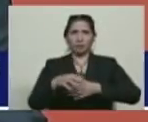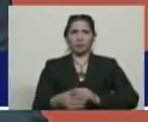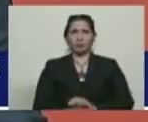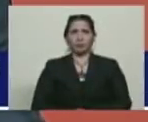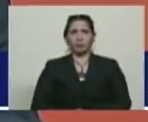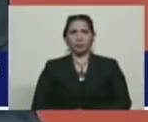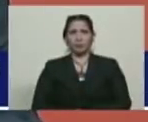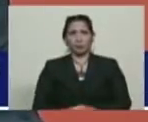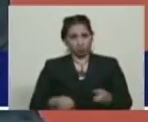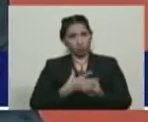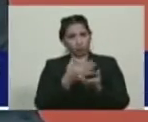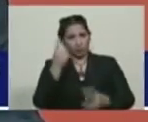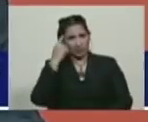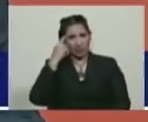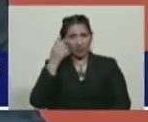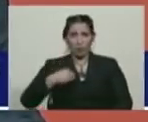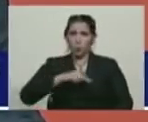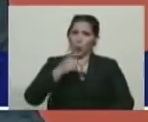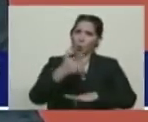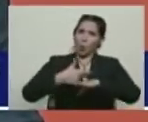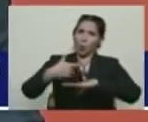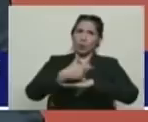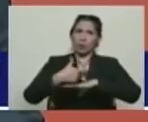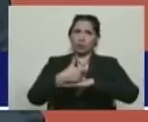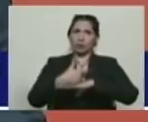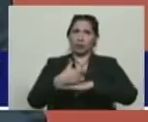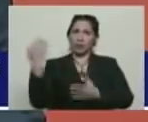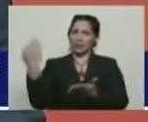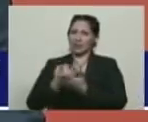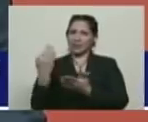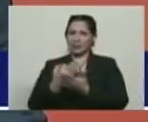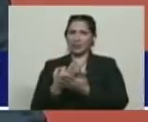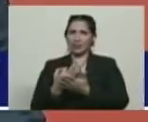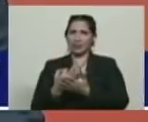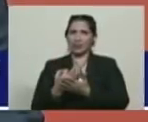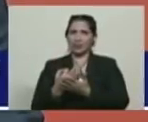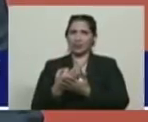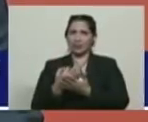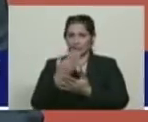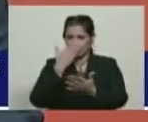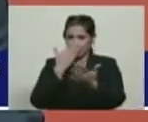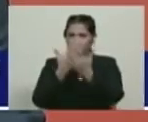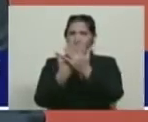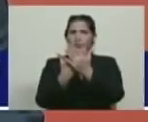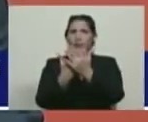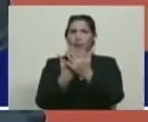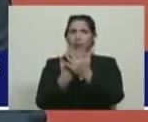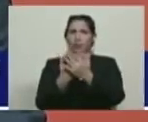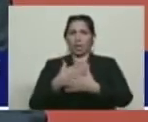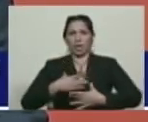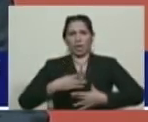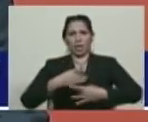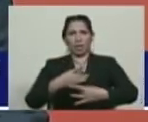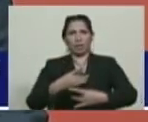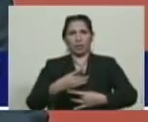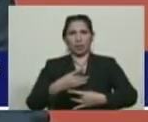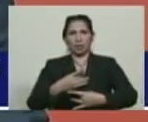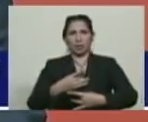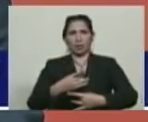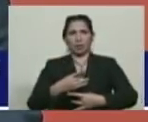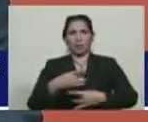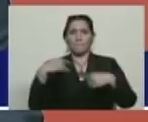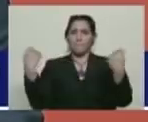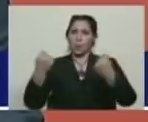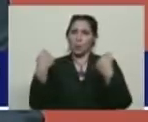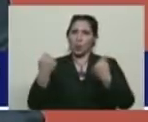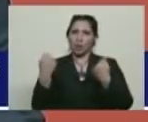ustedes saben que nuestro gobierno siempre colocará por delante el interés y la causa popular